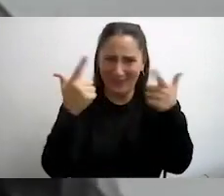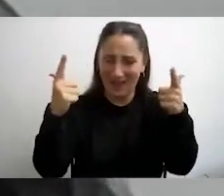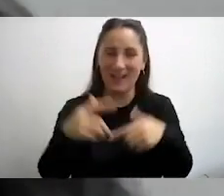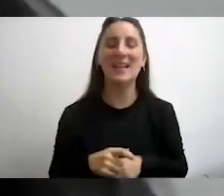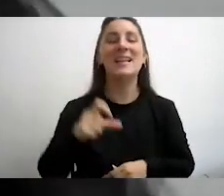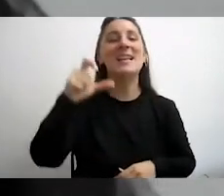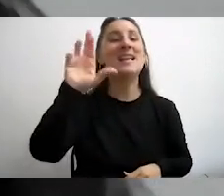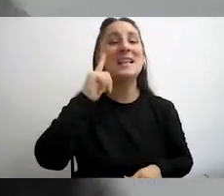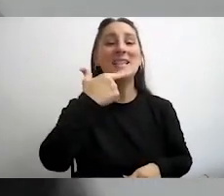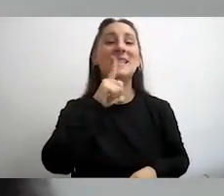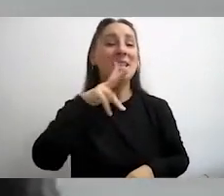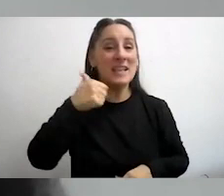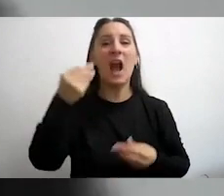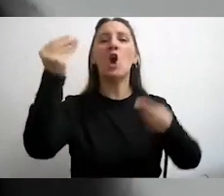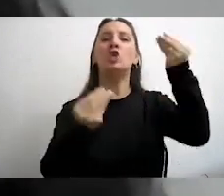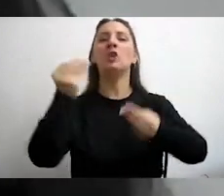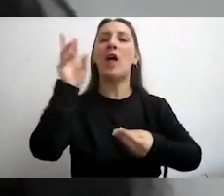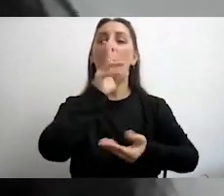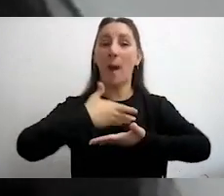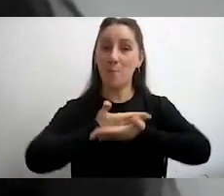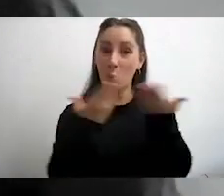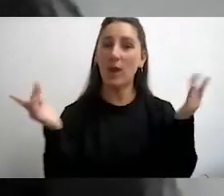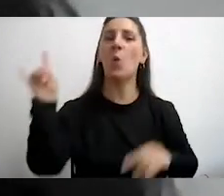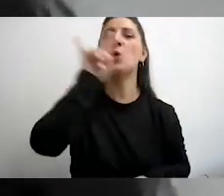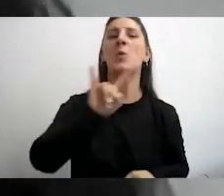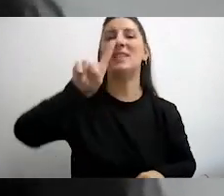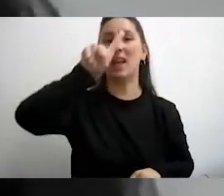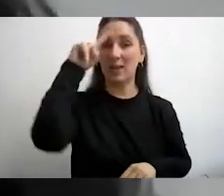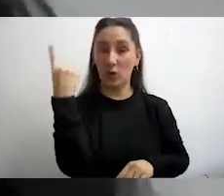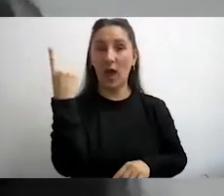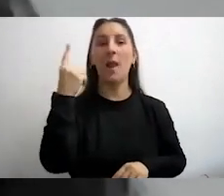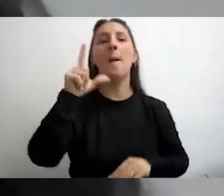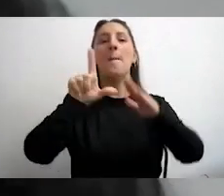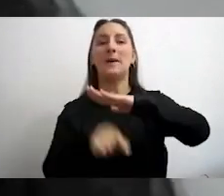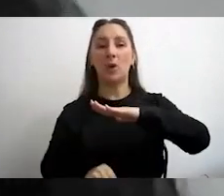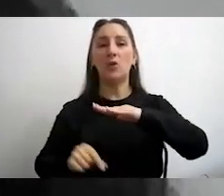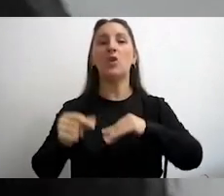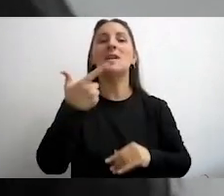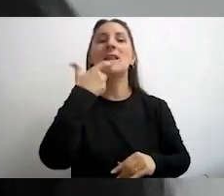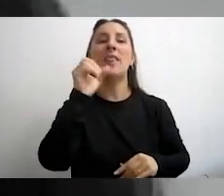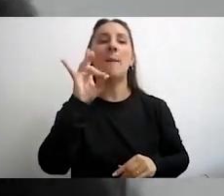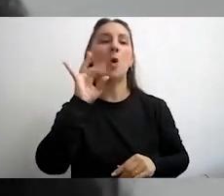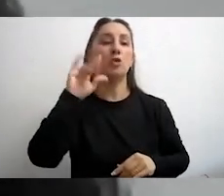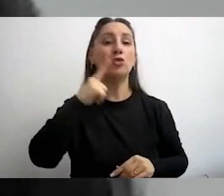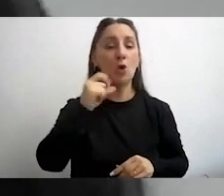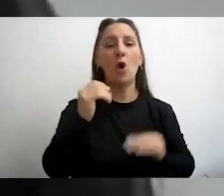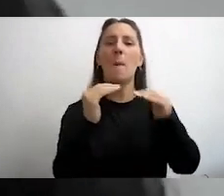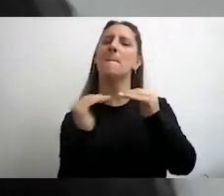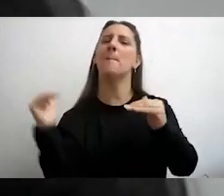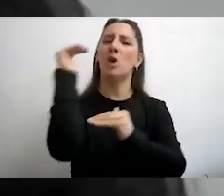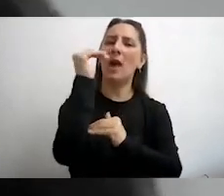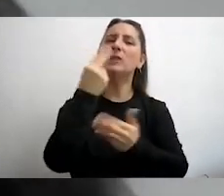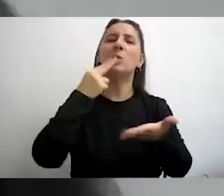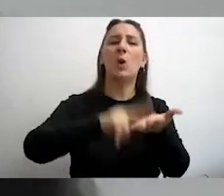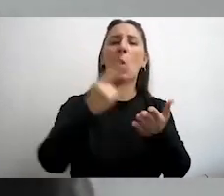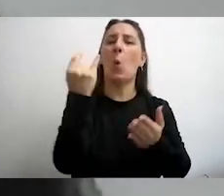del Carmen Mancilla es contadora pública de la Universidad Nacional de la Patagonia de San Juan Bosco, posgrado en tributación de la